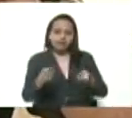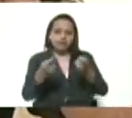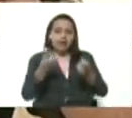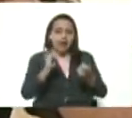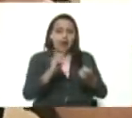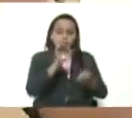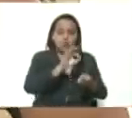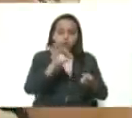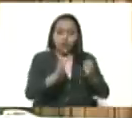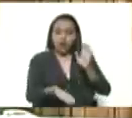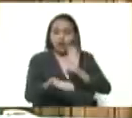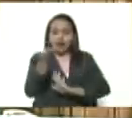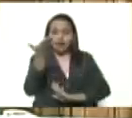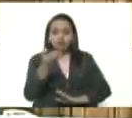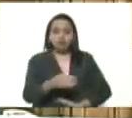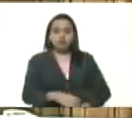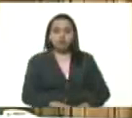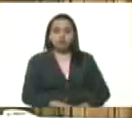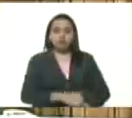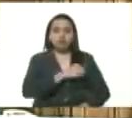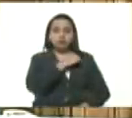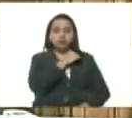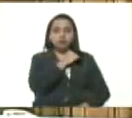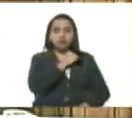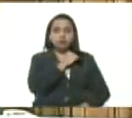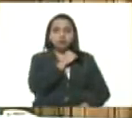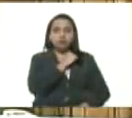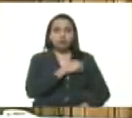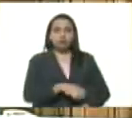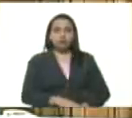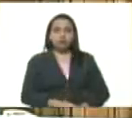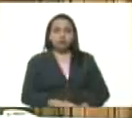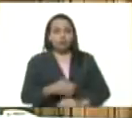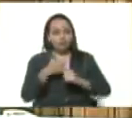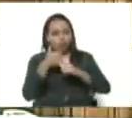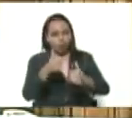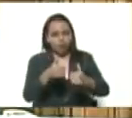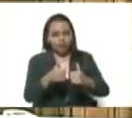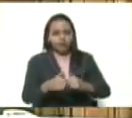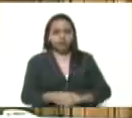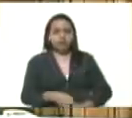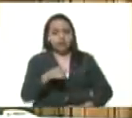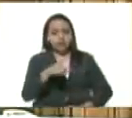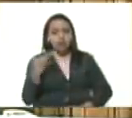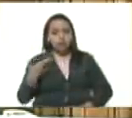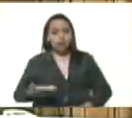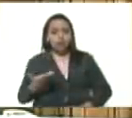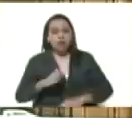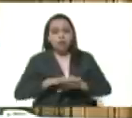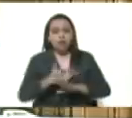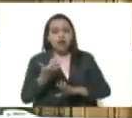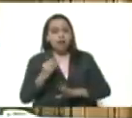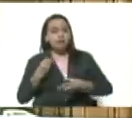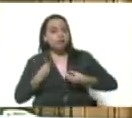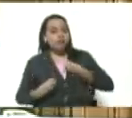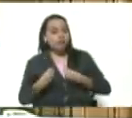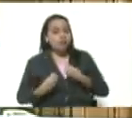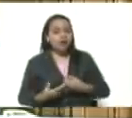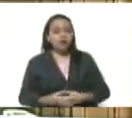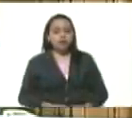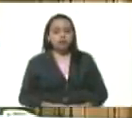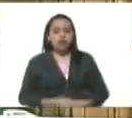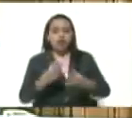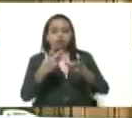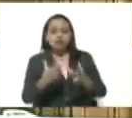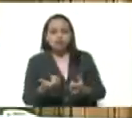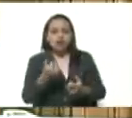tasa? 1.059, correcto. ¿Alta? Correcto. Bueno, muy bien. Esto es muy importante porque estábamos preocupados por el